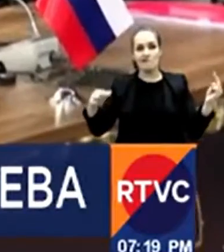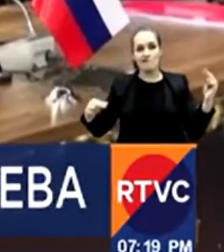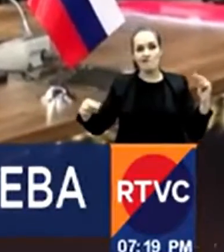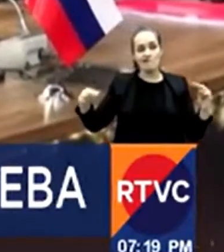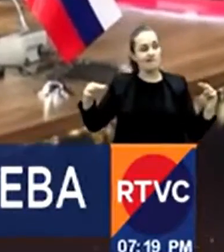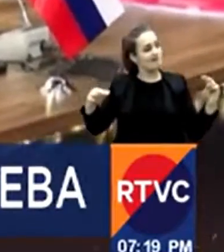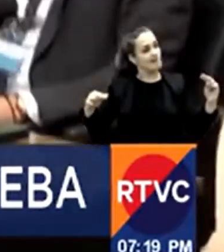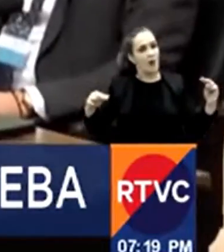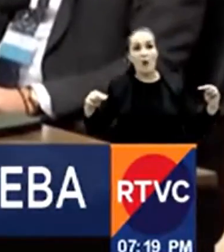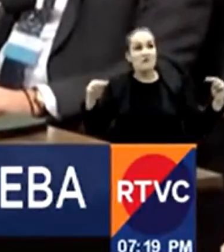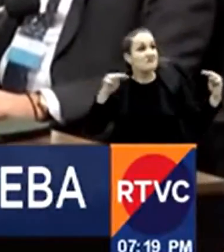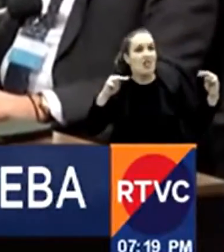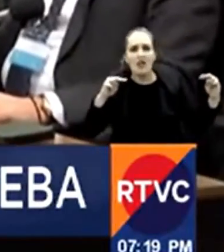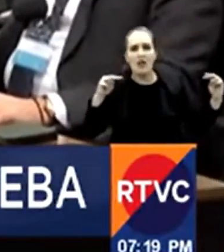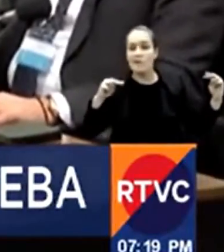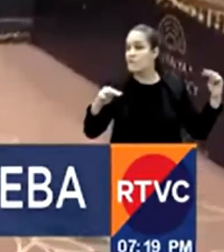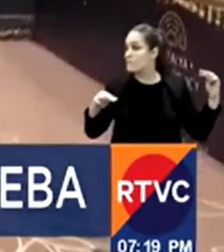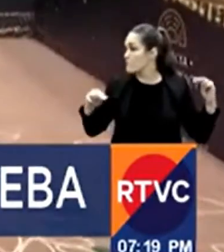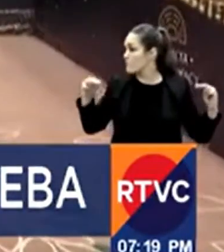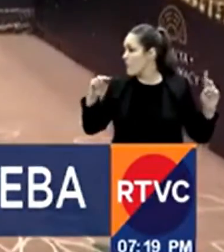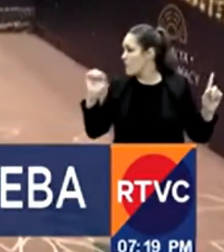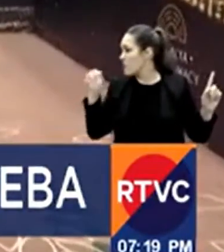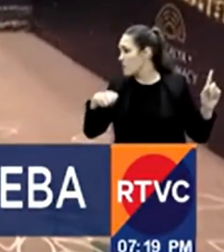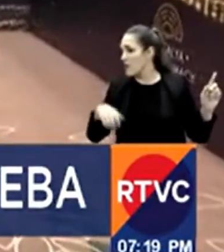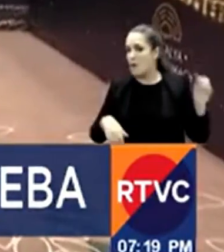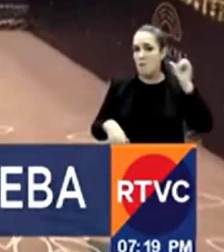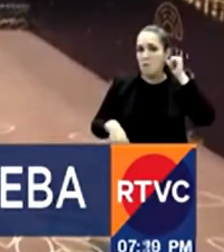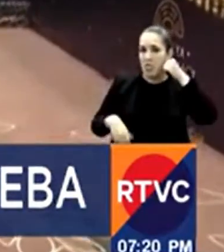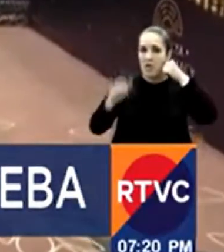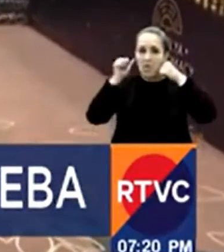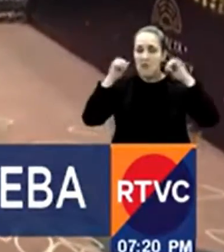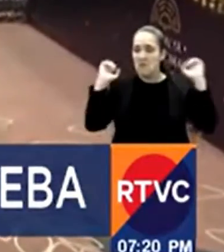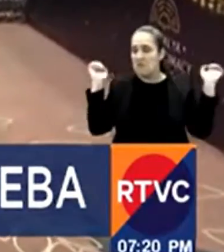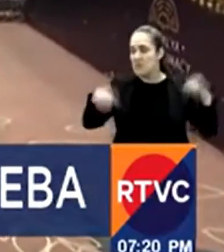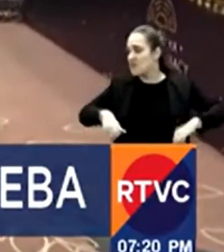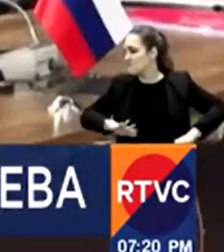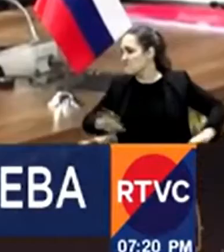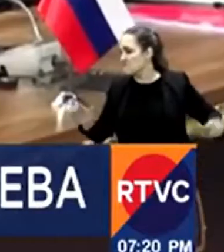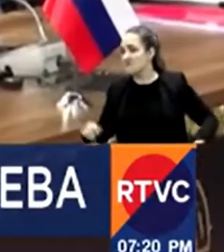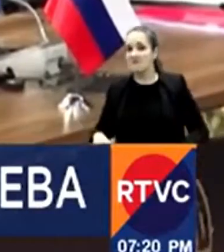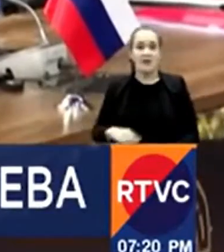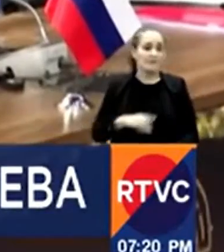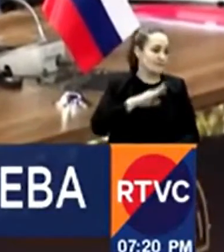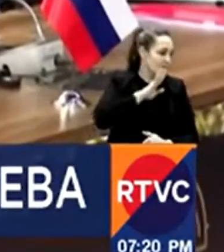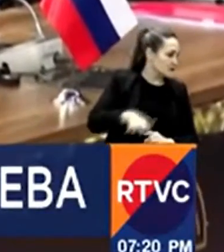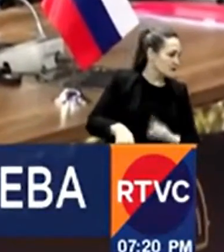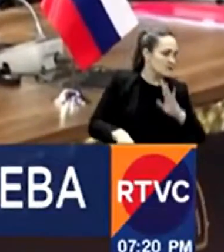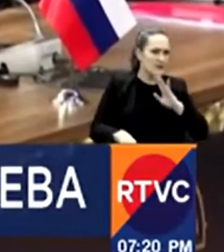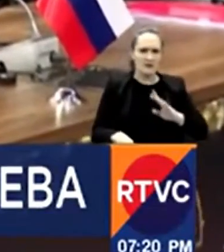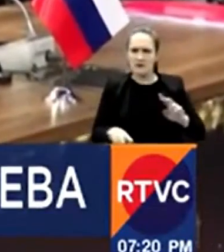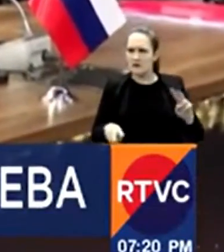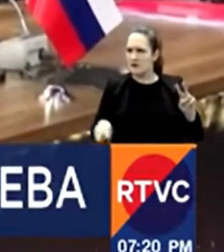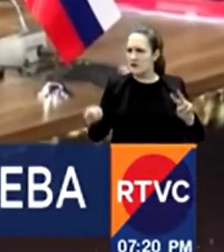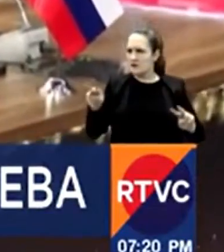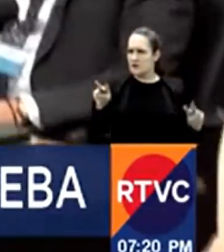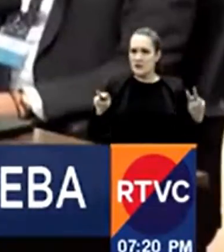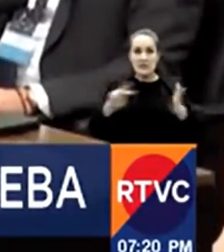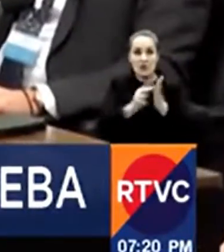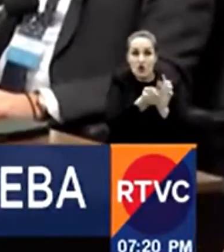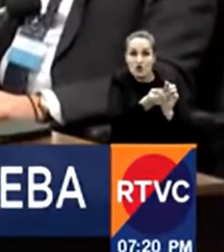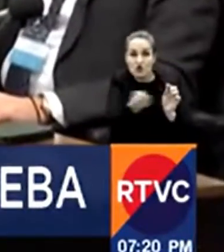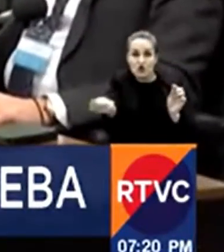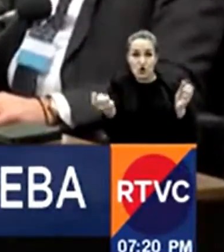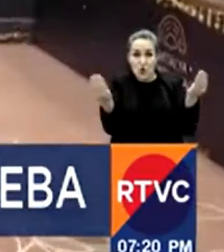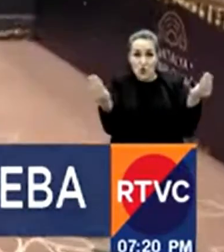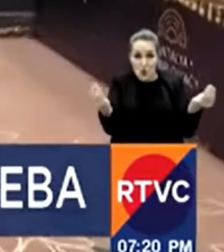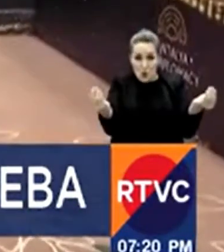contacto visual y casi que los oídos sordos cuando la contraparte musitaba una palabra, hacían evidente que a pesar de los escasos metros entre